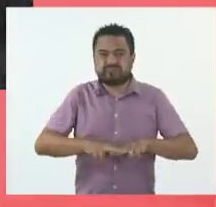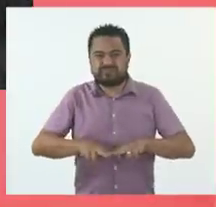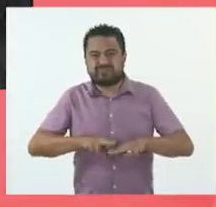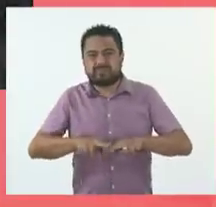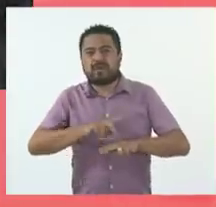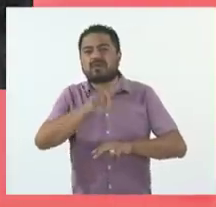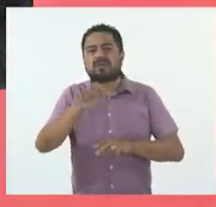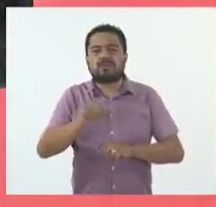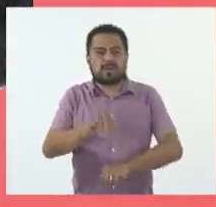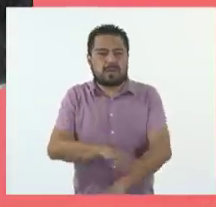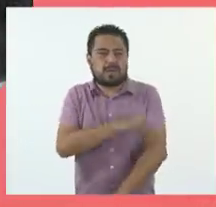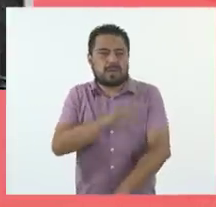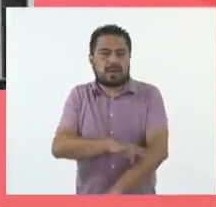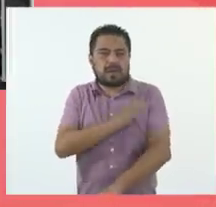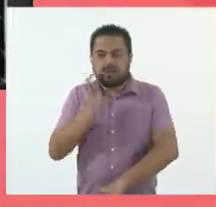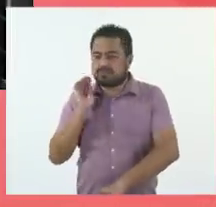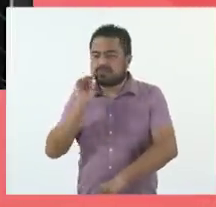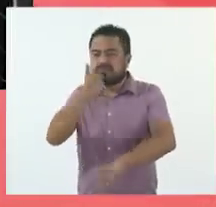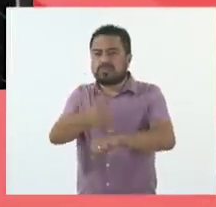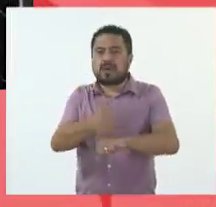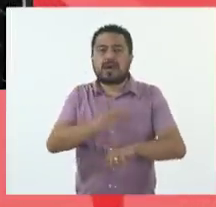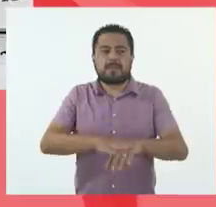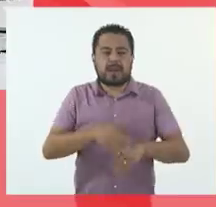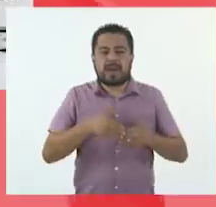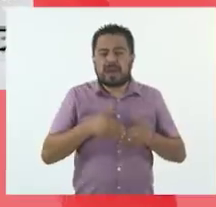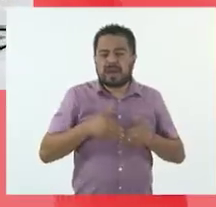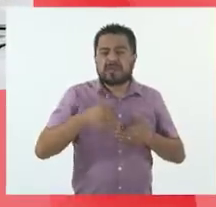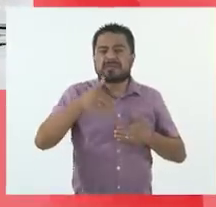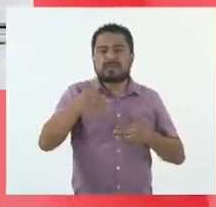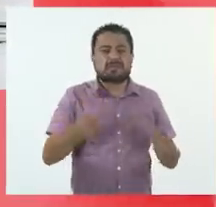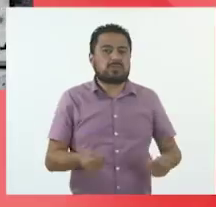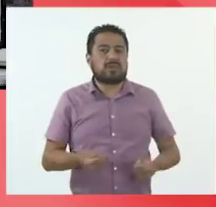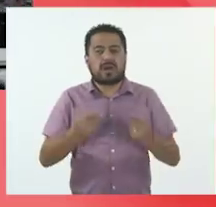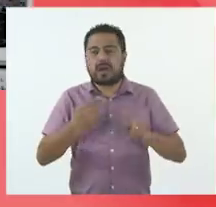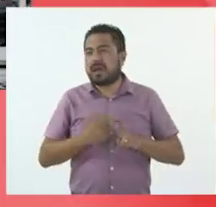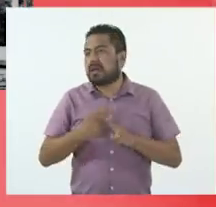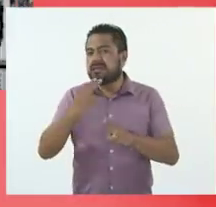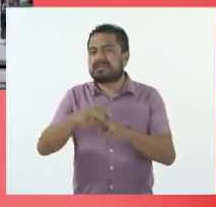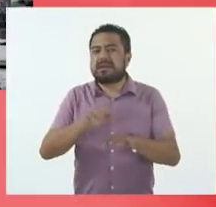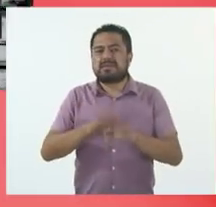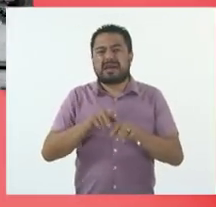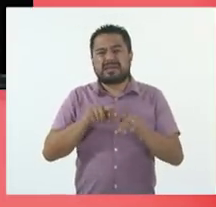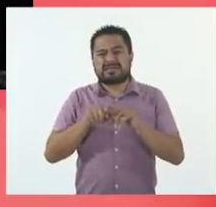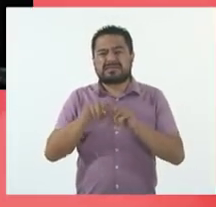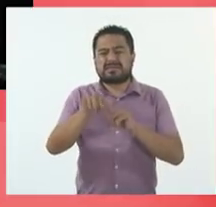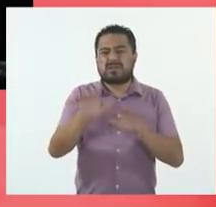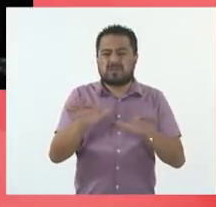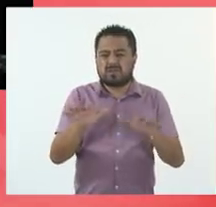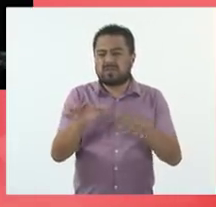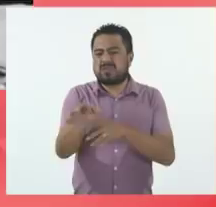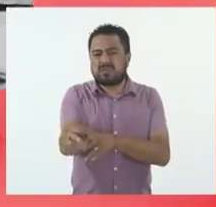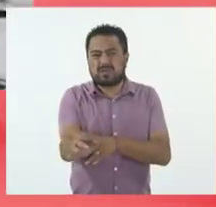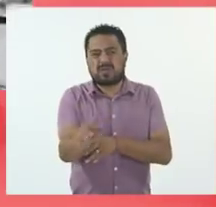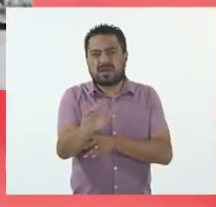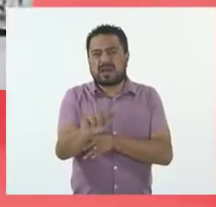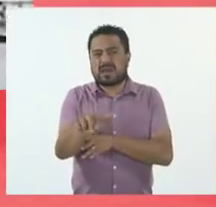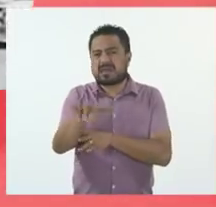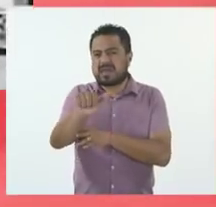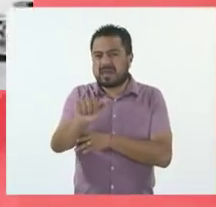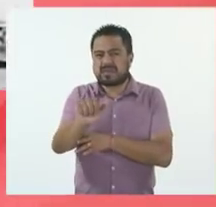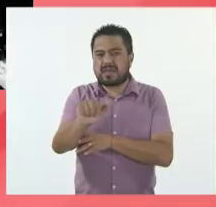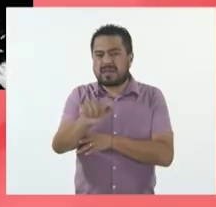los eléctricos. Así se alargaron las rutas del comercio hasta las lejanas comunidades de La Cañada y El